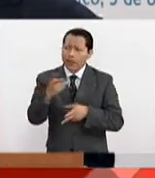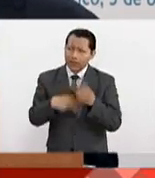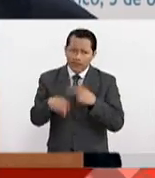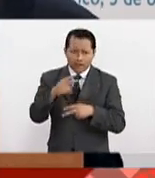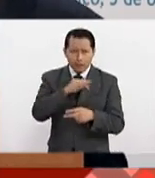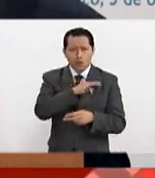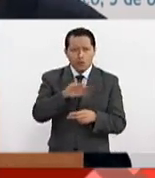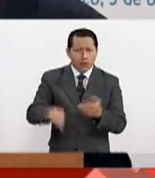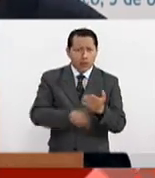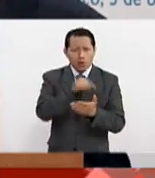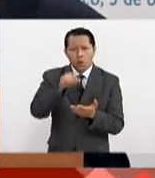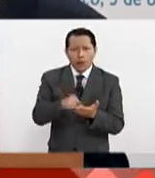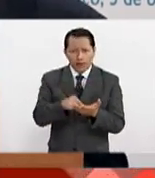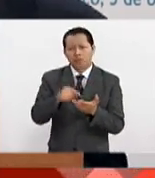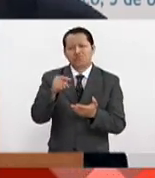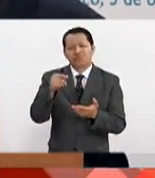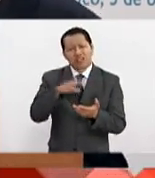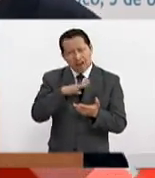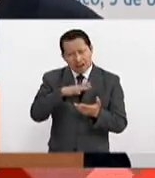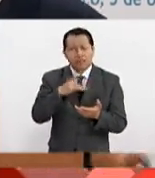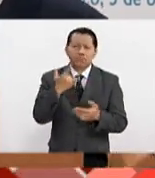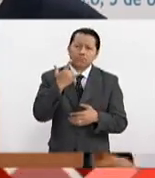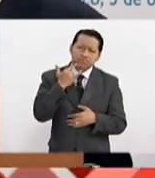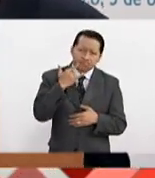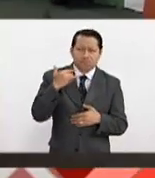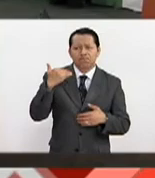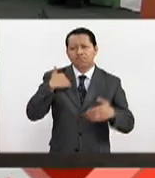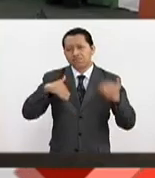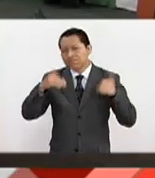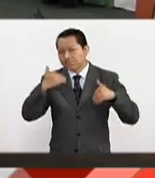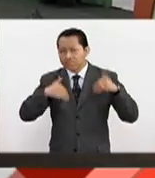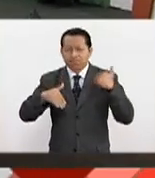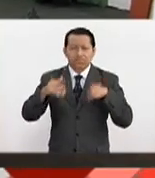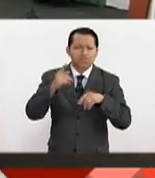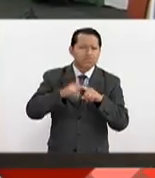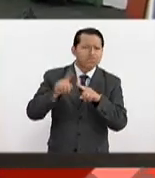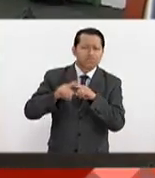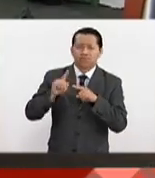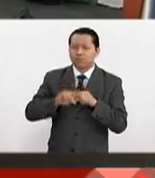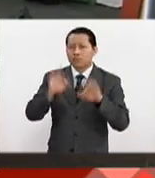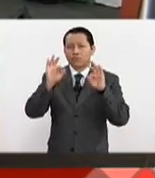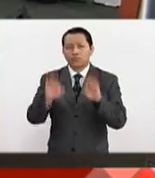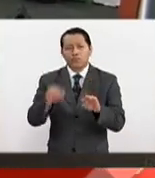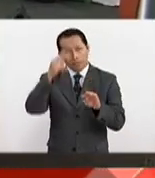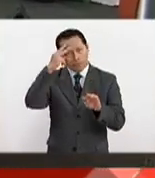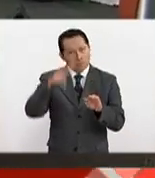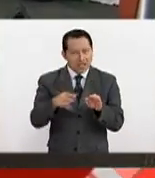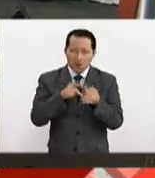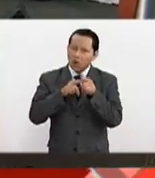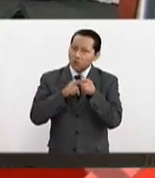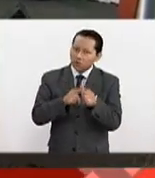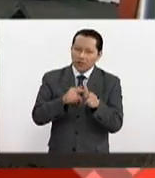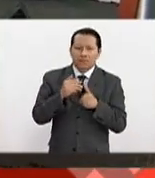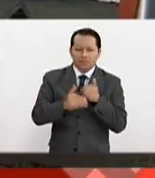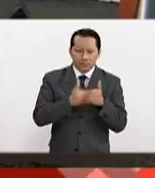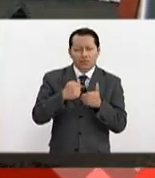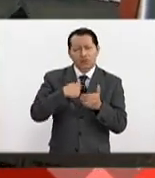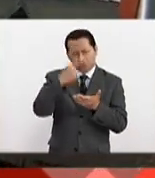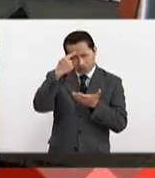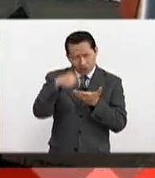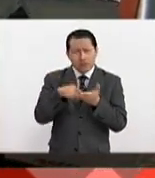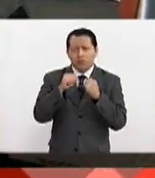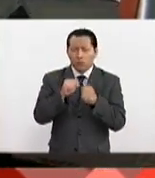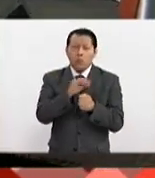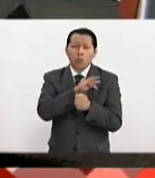encontrarán espacios para la actividad recreativa y de esparcimiento en nuestro país, porque México está de pie. Yo estoy seguro que podemos todavía